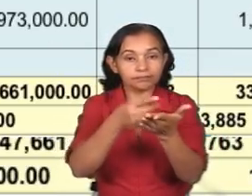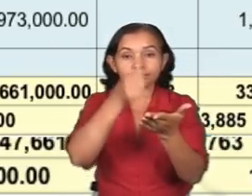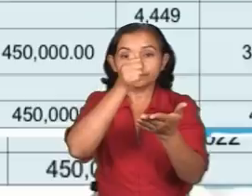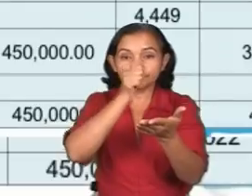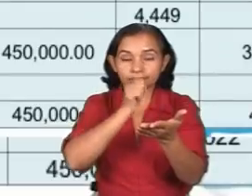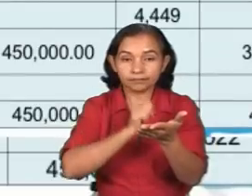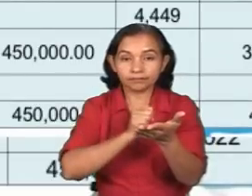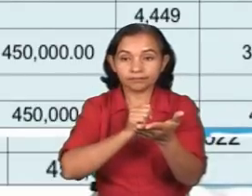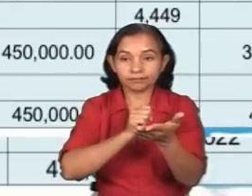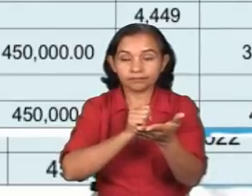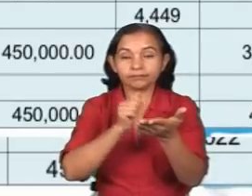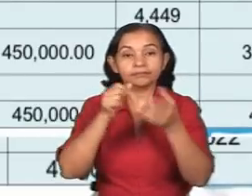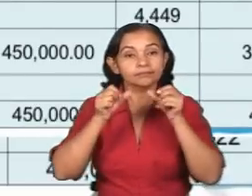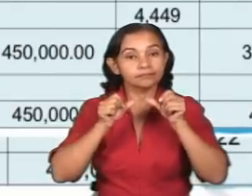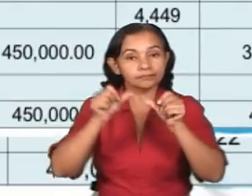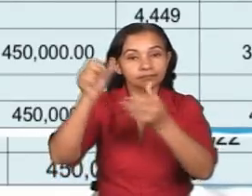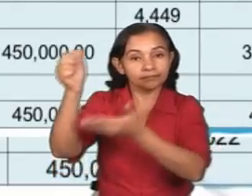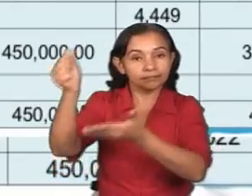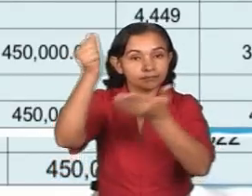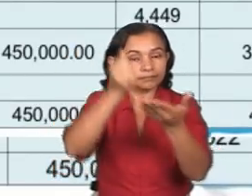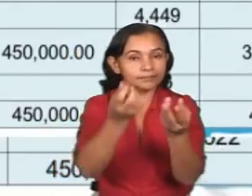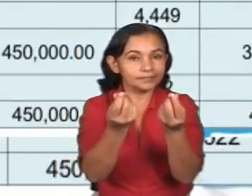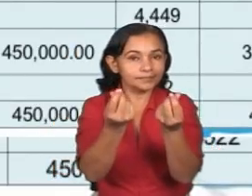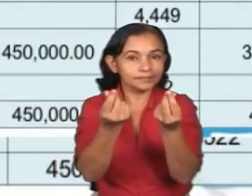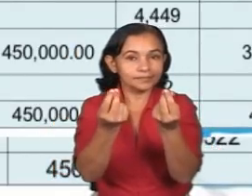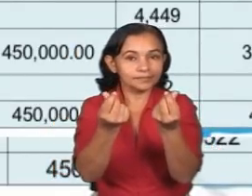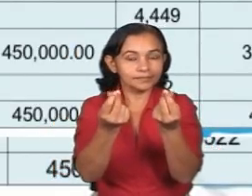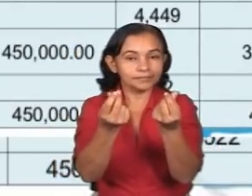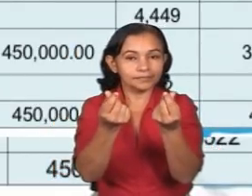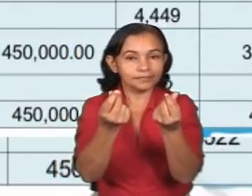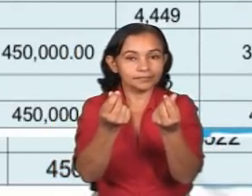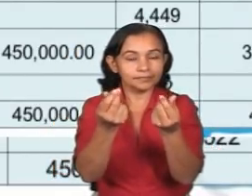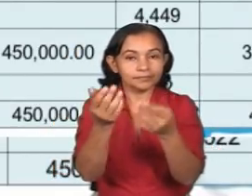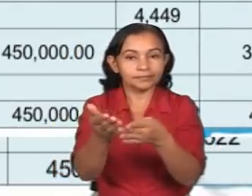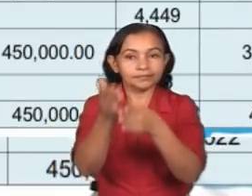Ese presupuesto va a ser invertido. La filmina